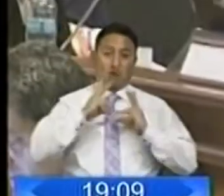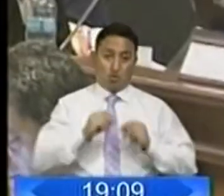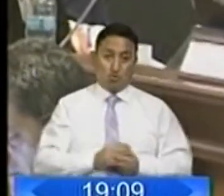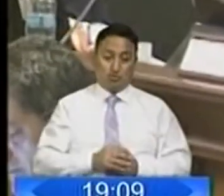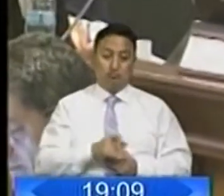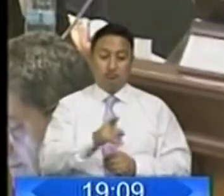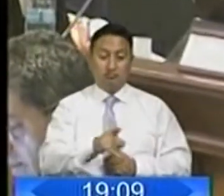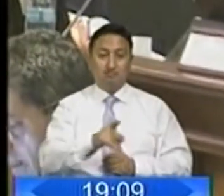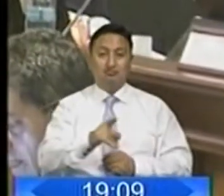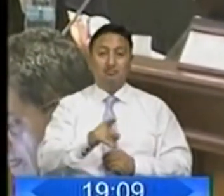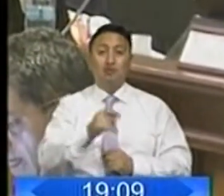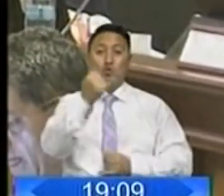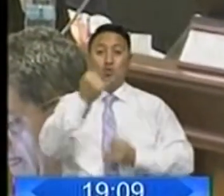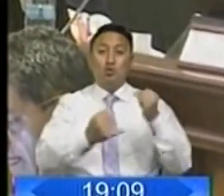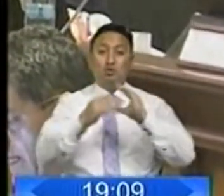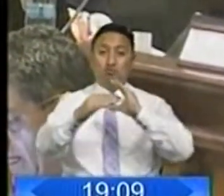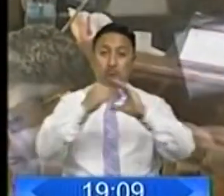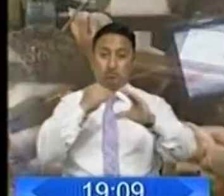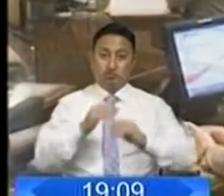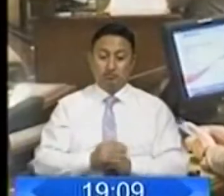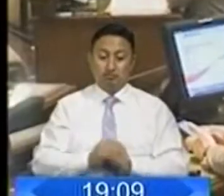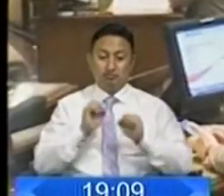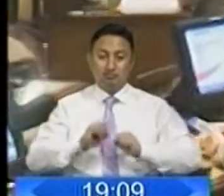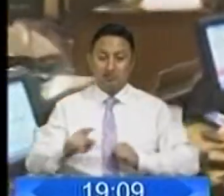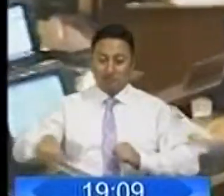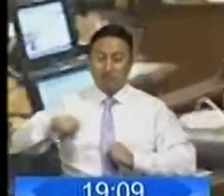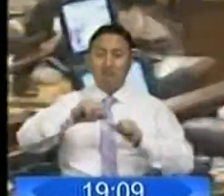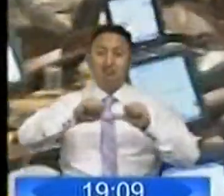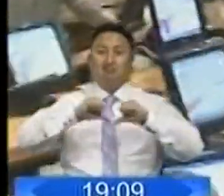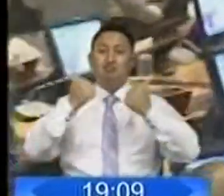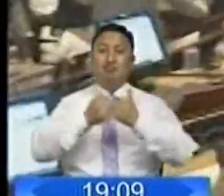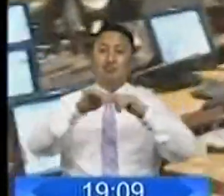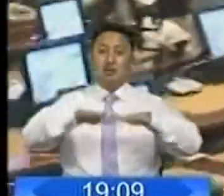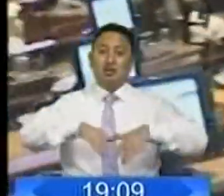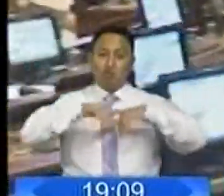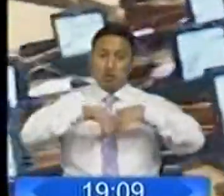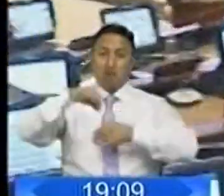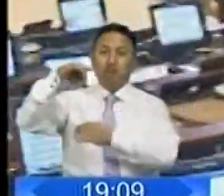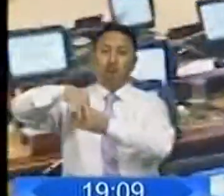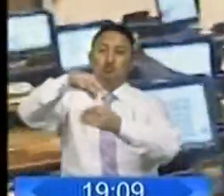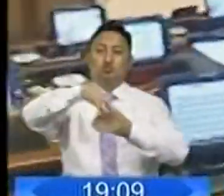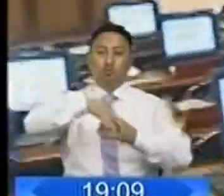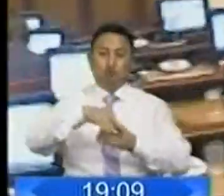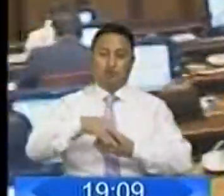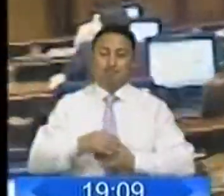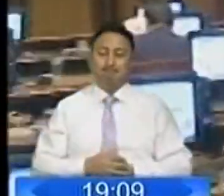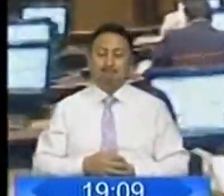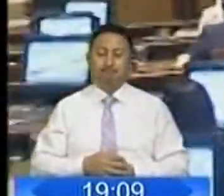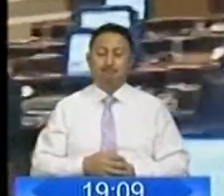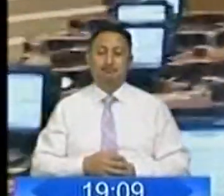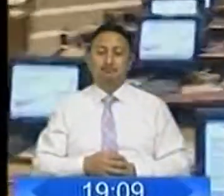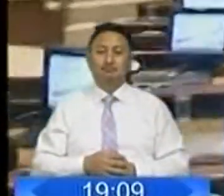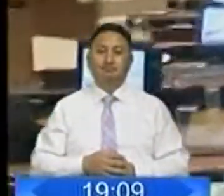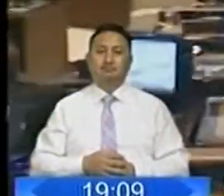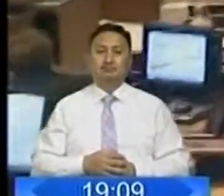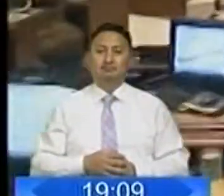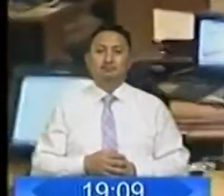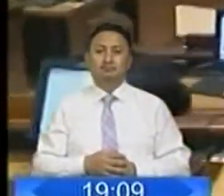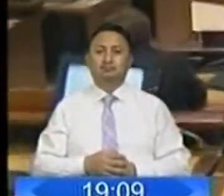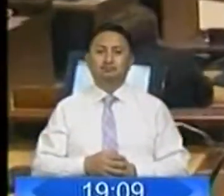que envíe el texto final, que será sometido a votación en una próxima sesión. En Quito informó Andrea Orbe.